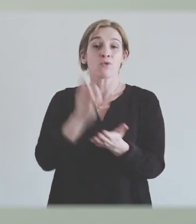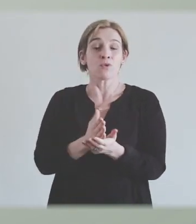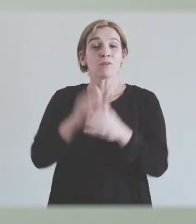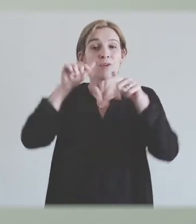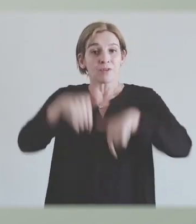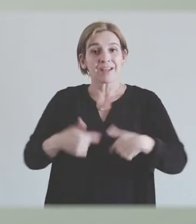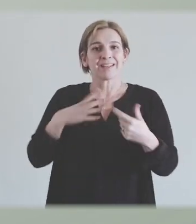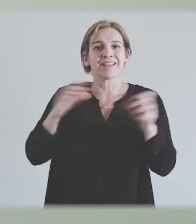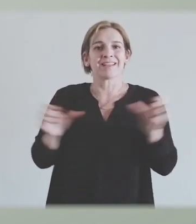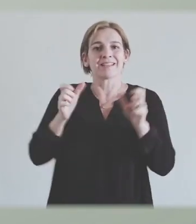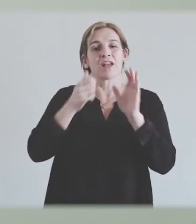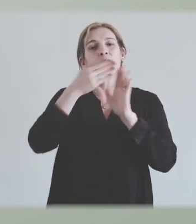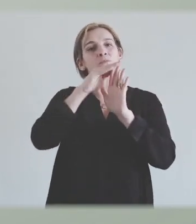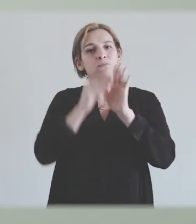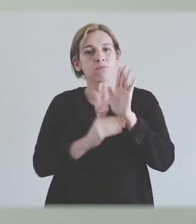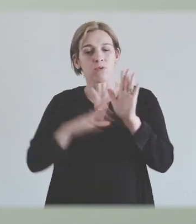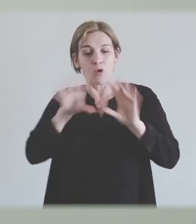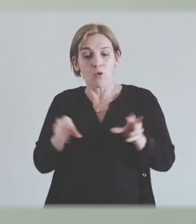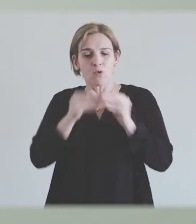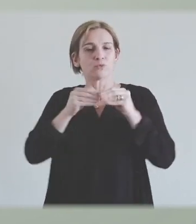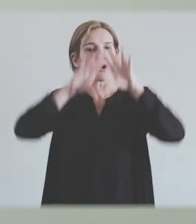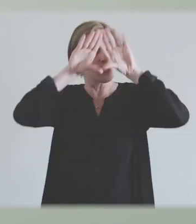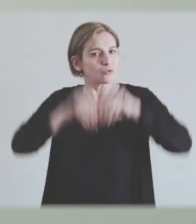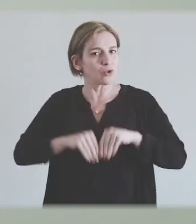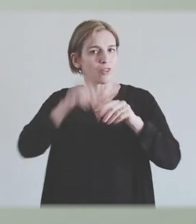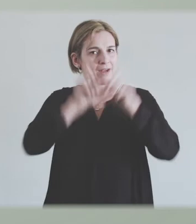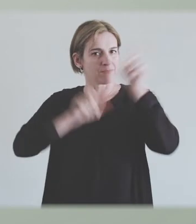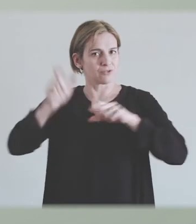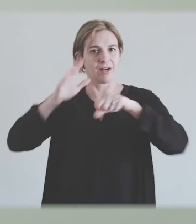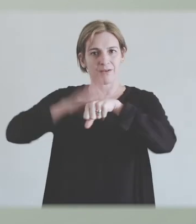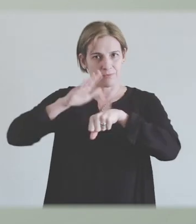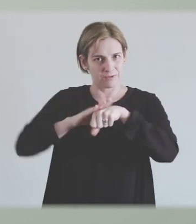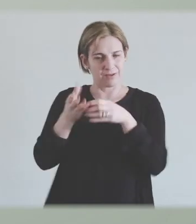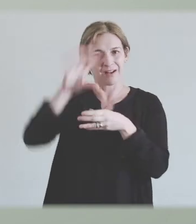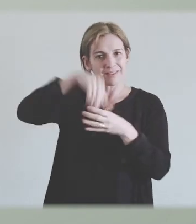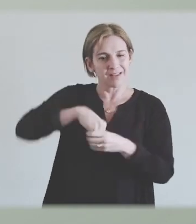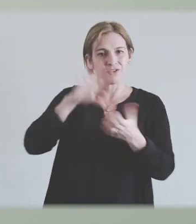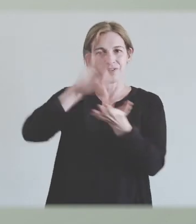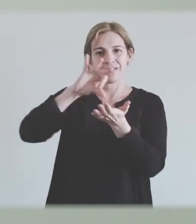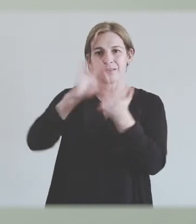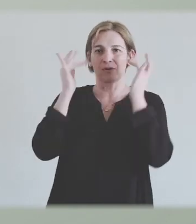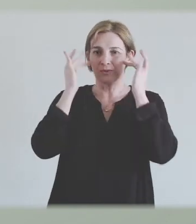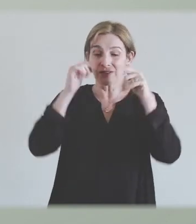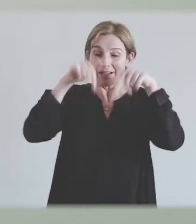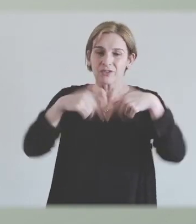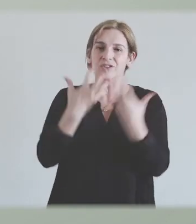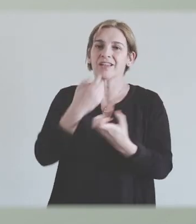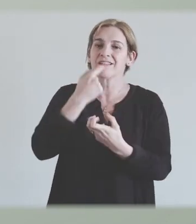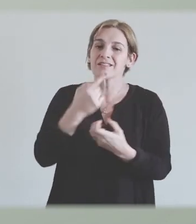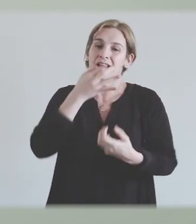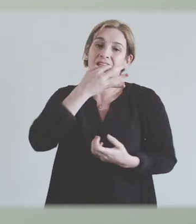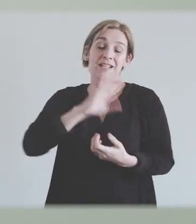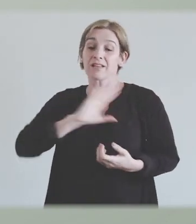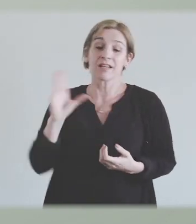último, está la construcción de un protocolo en forma conjunta con todos los actores implicados dentro del sistema educativo. Esto implica